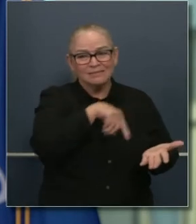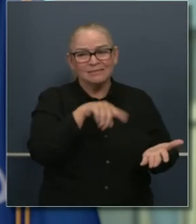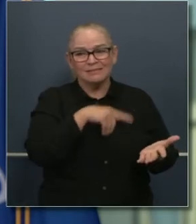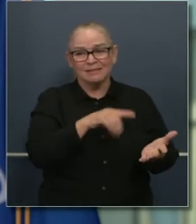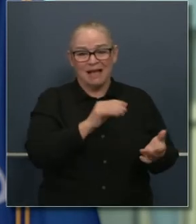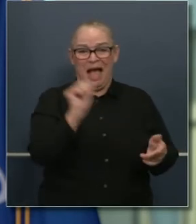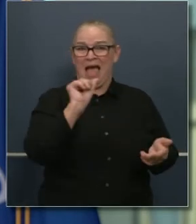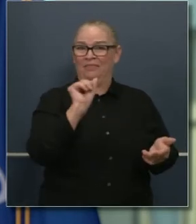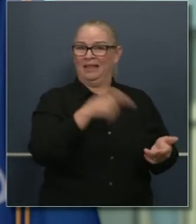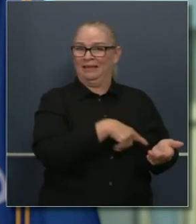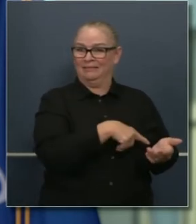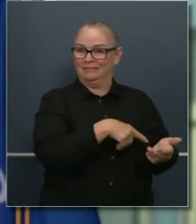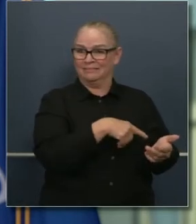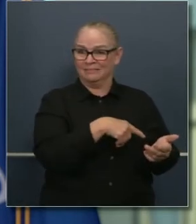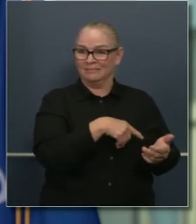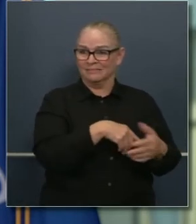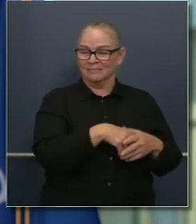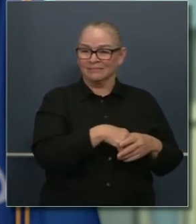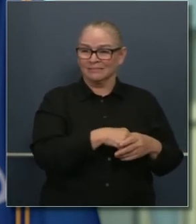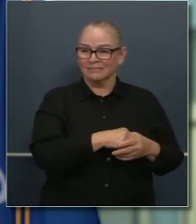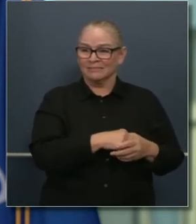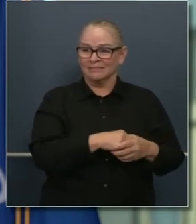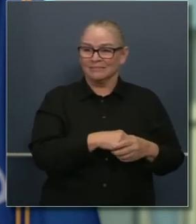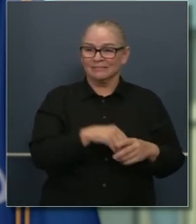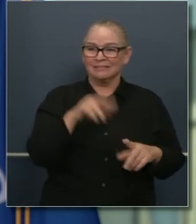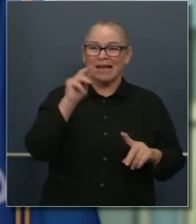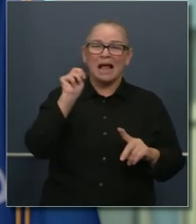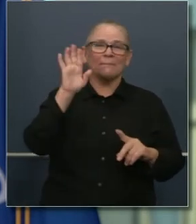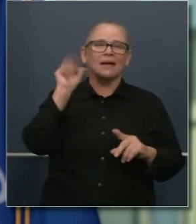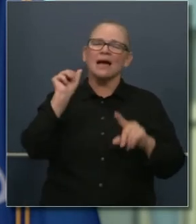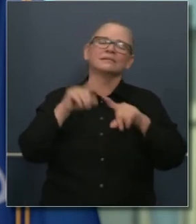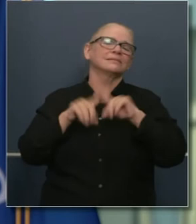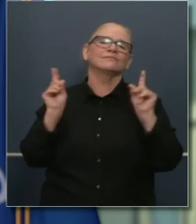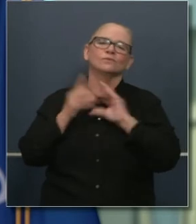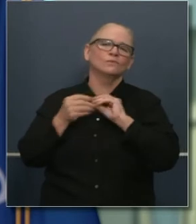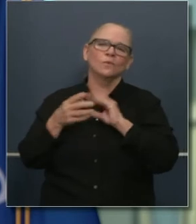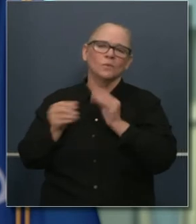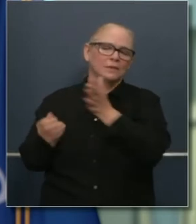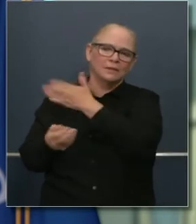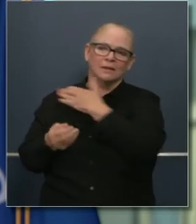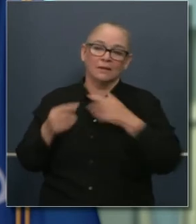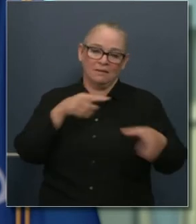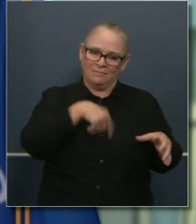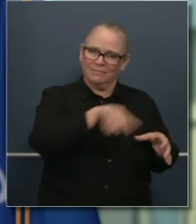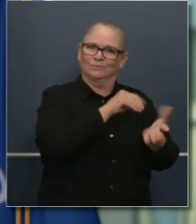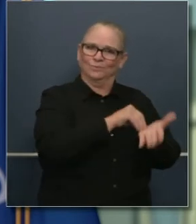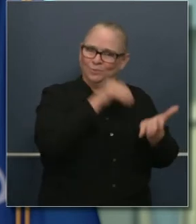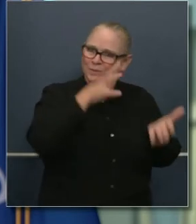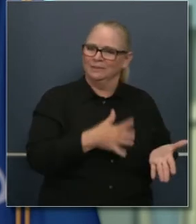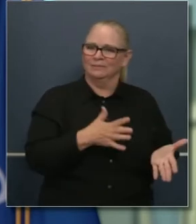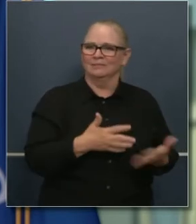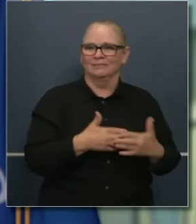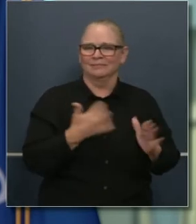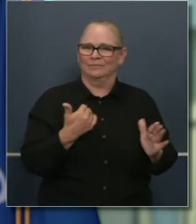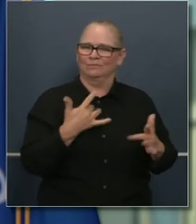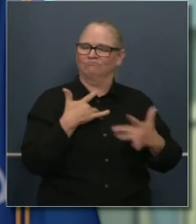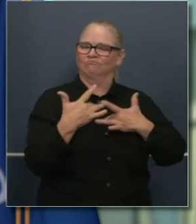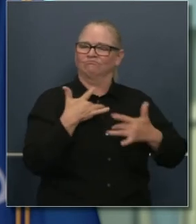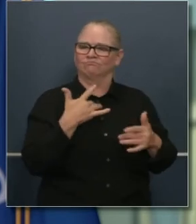una burbuja algunos de ellos son superestrellas de la nba también no ellos deben ser integrados de alguna manera